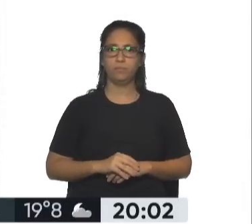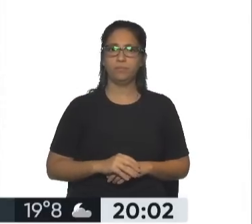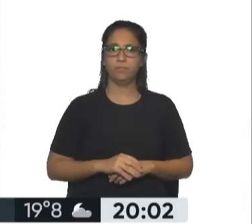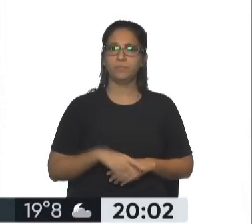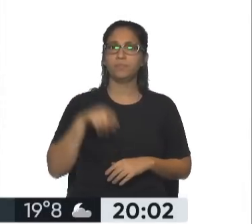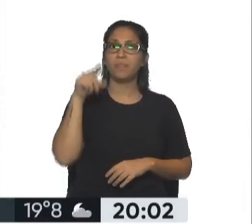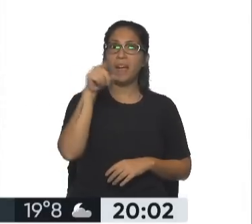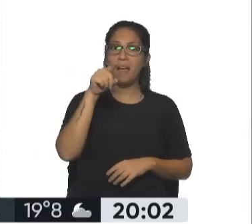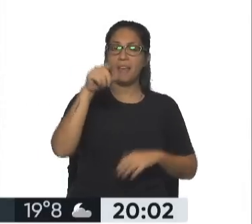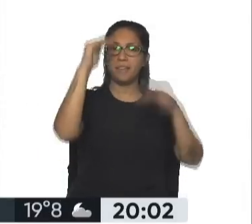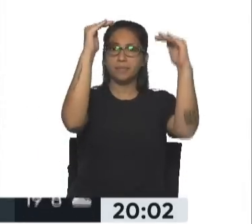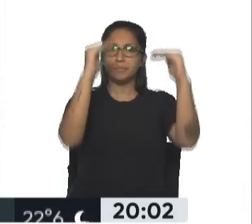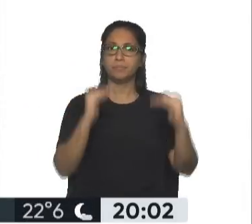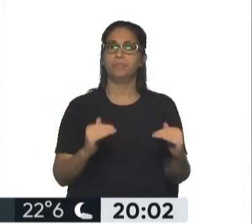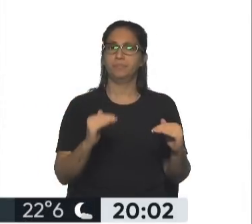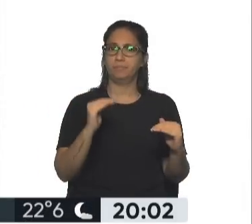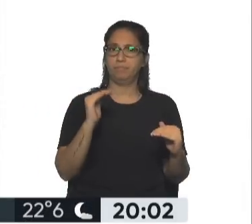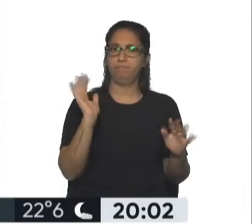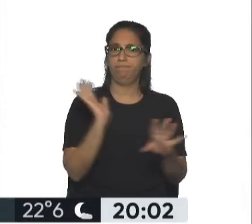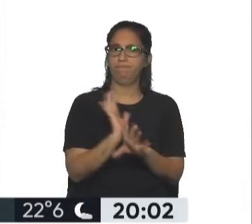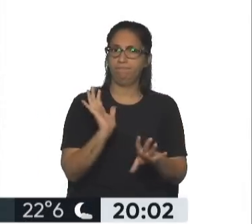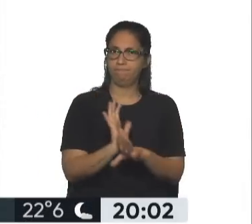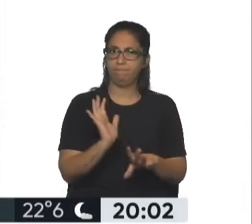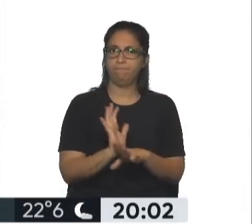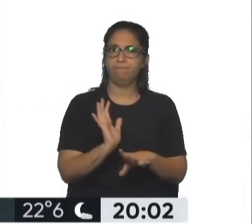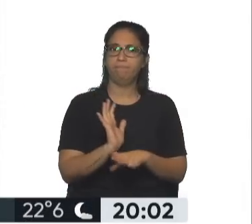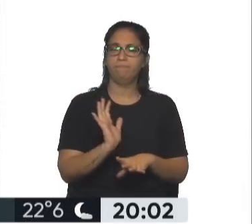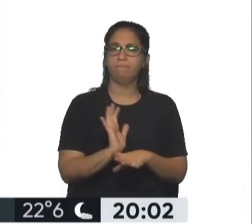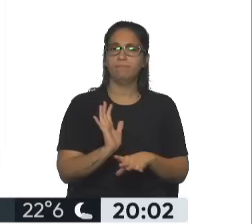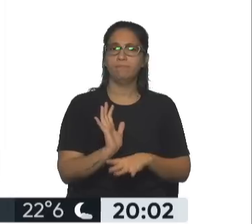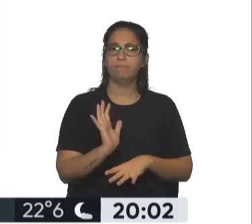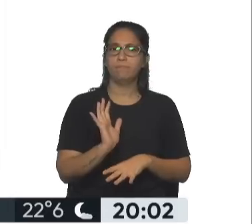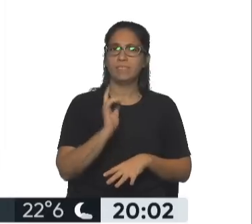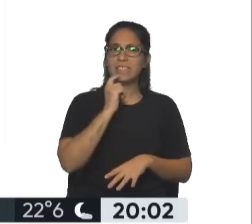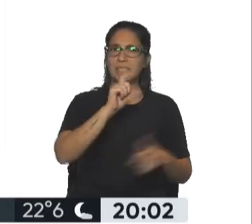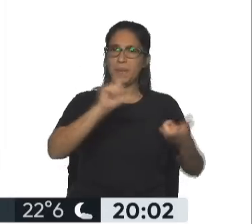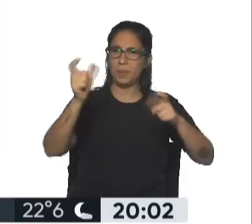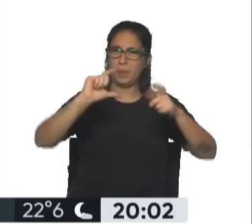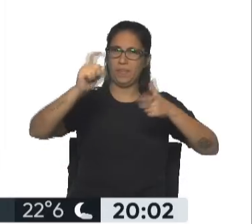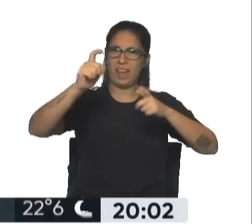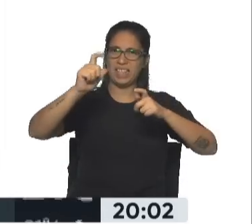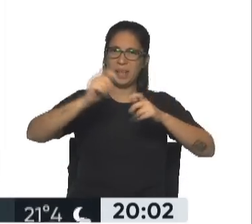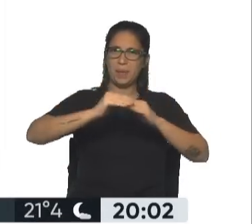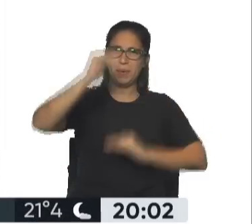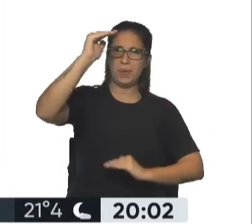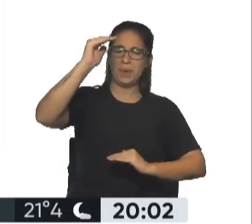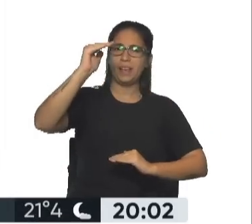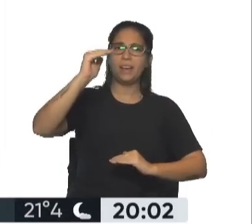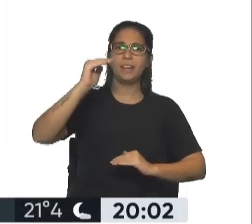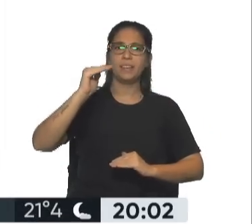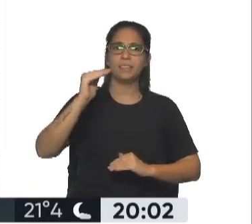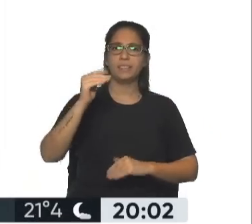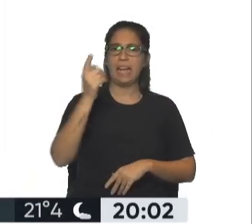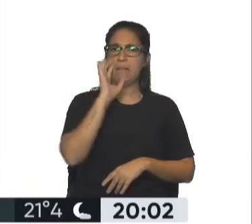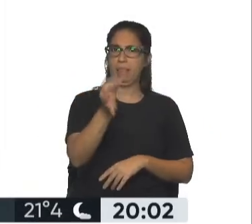Ahí tenemos que se producen, cuando la brecha es demasiado grande, nosotros terminamos con una brecha, ahí está